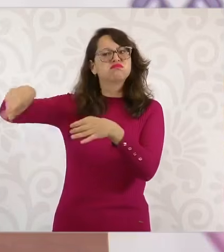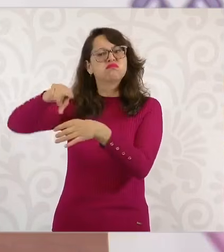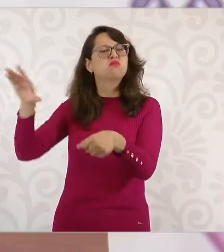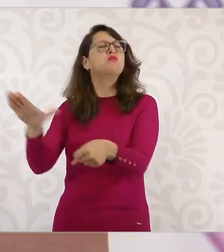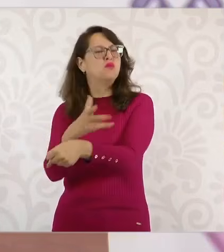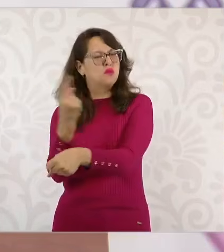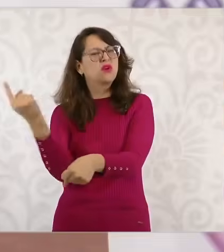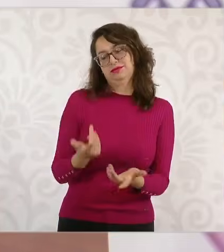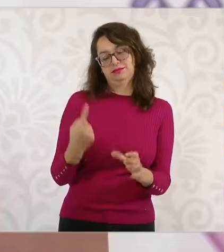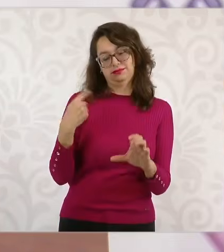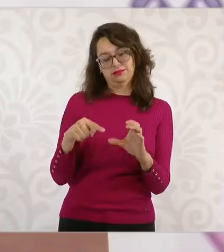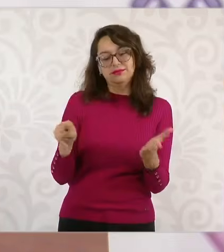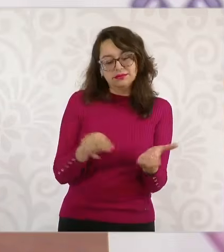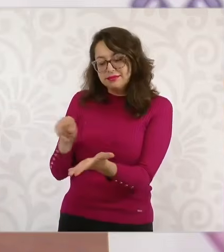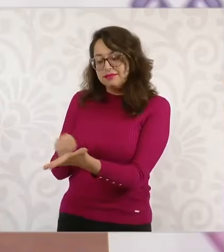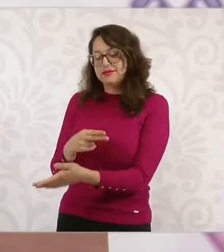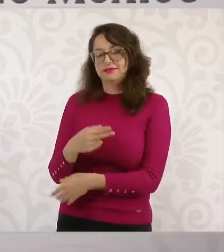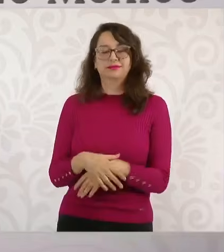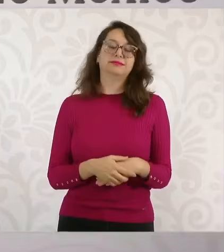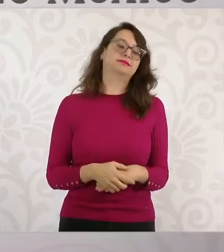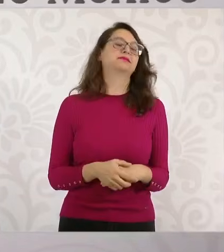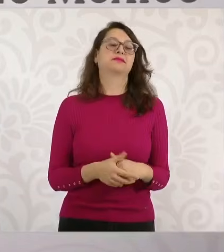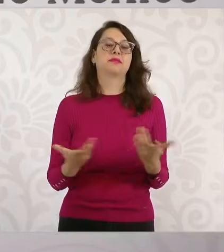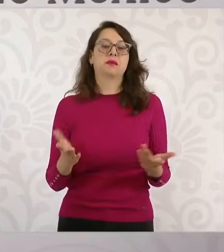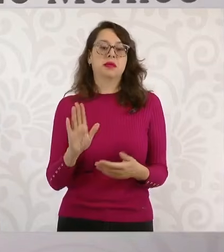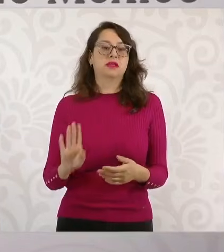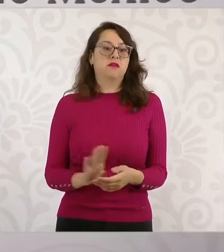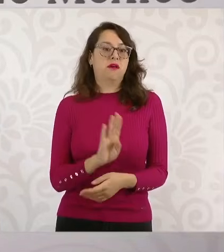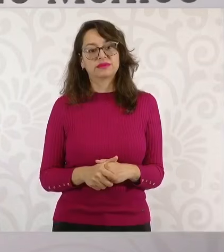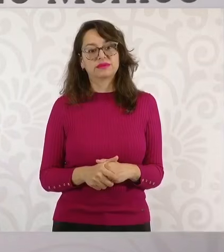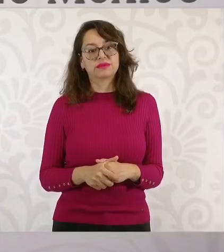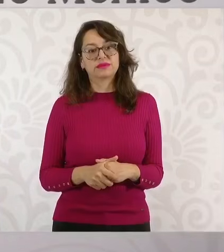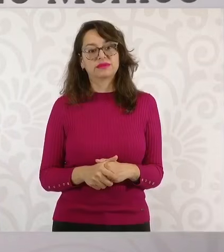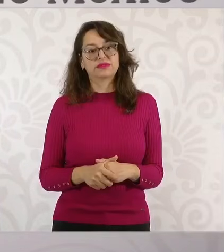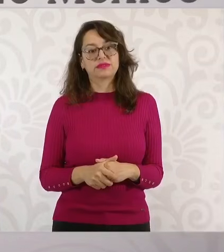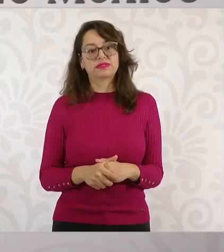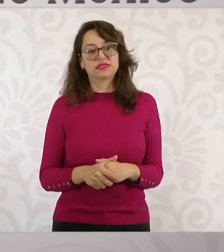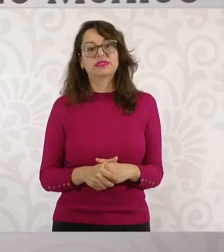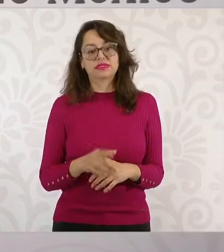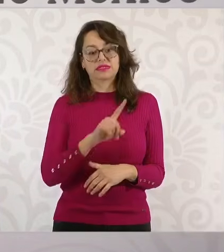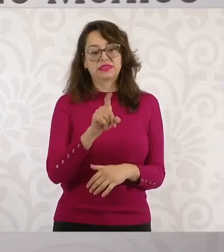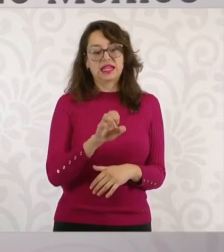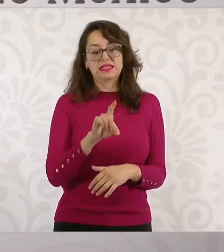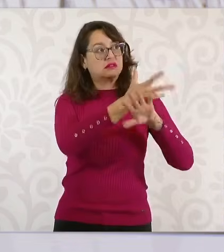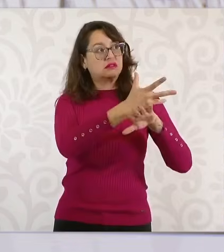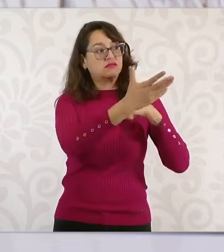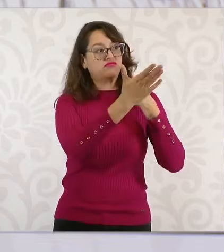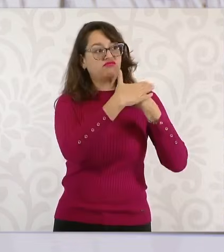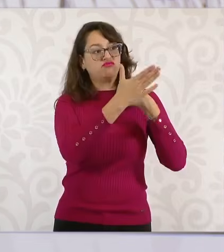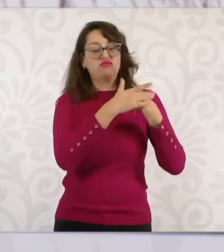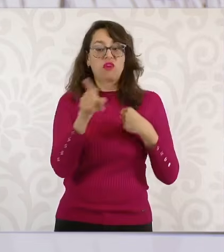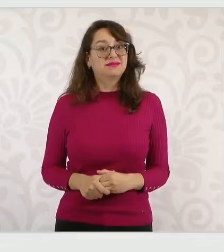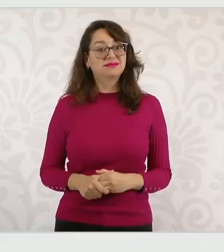las plurinominales? Es como los fantasmas del pasado regresaron. Si Zedillo vendió la elección a Estados Unidos para